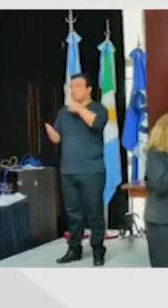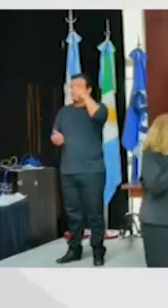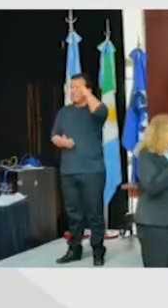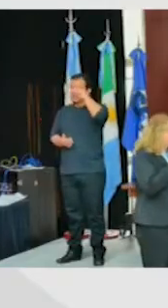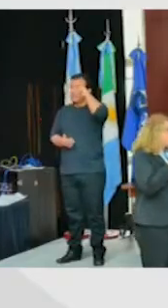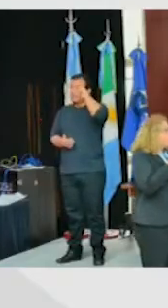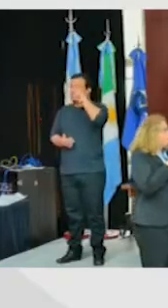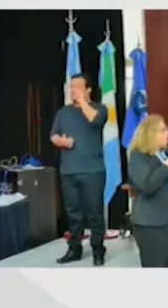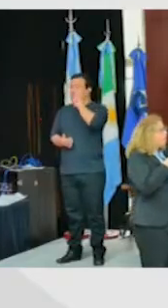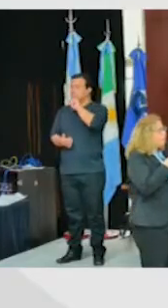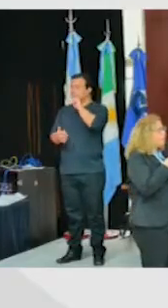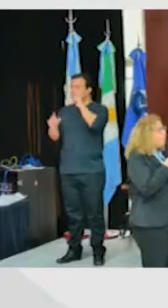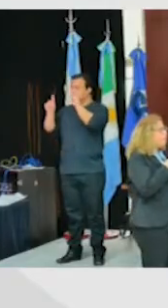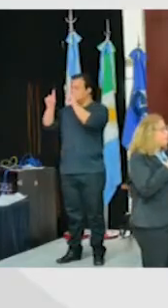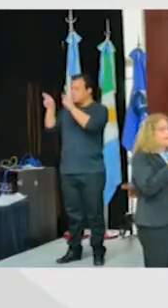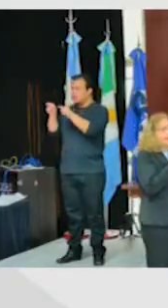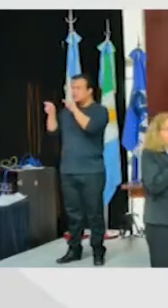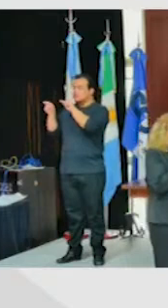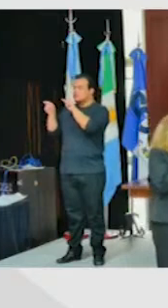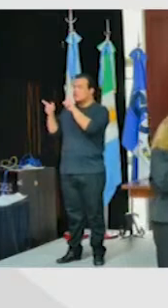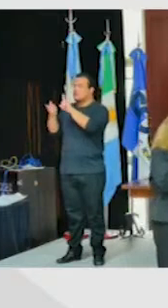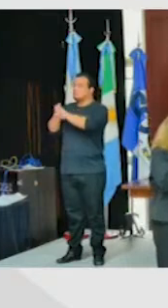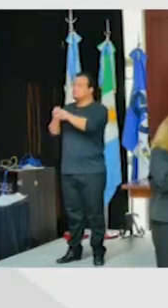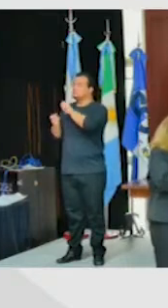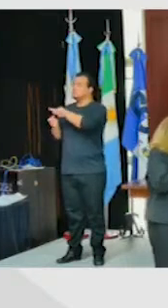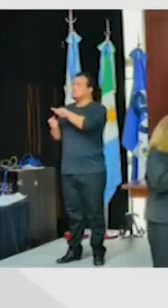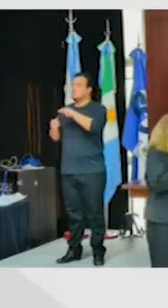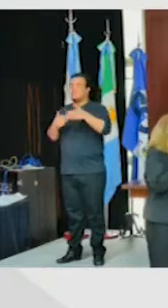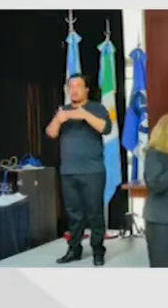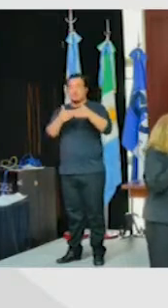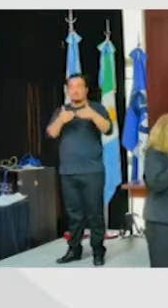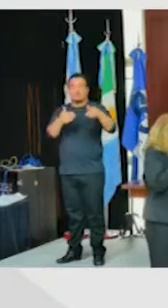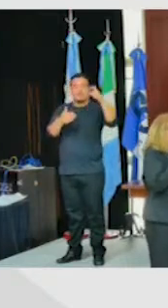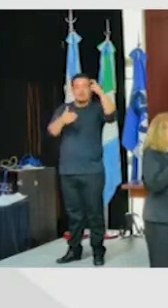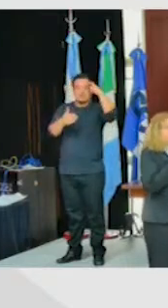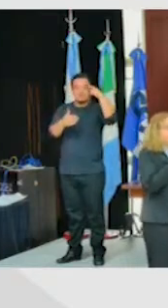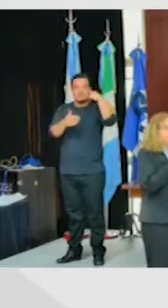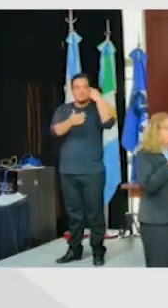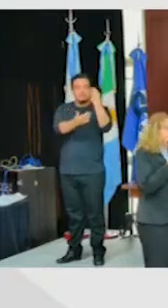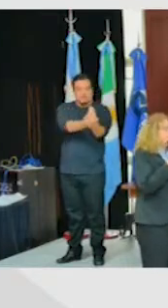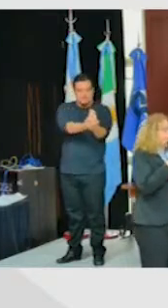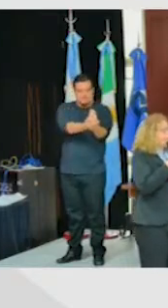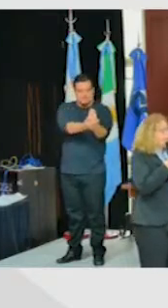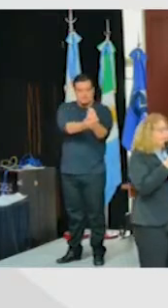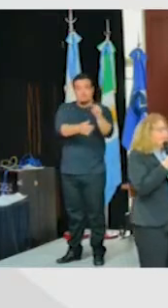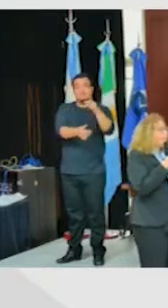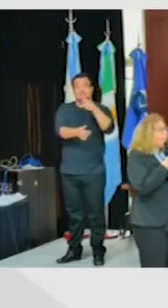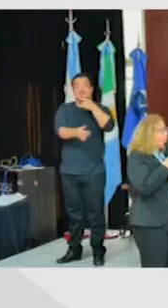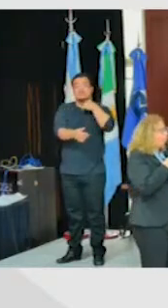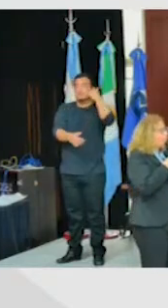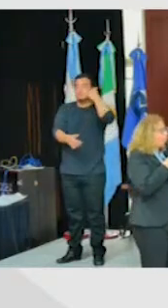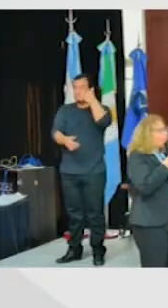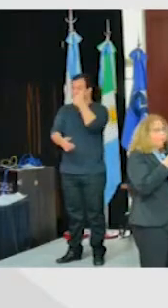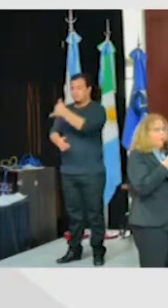Lo llamamos, nos dice que vive a 3 cuadras, que a las 10 viene, que además pide que le pongamos el teléfono a Enriqueta. Le dice, mi